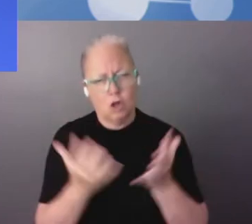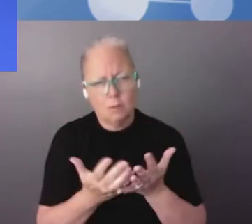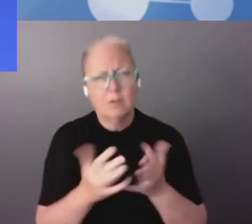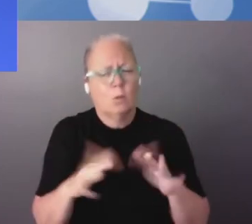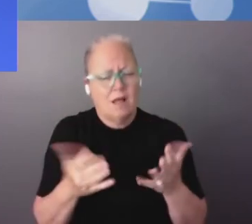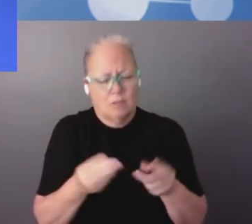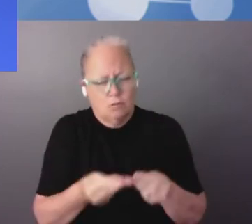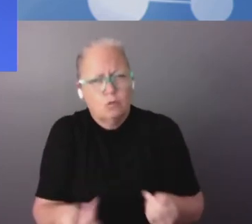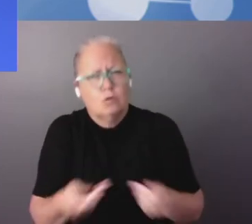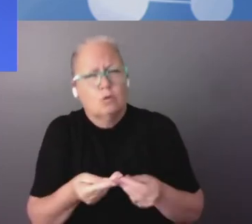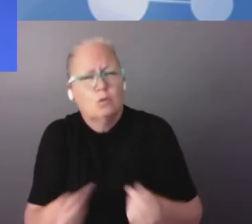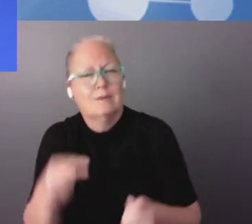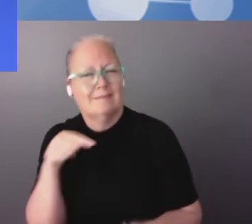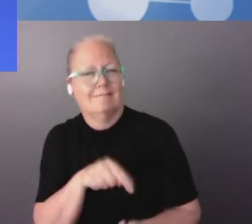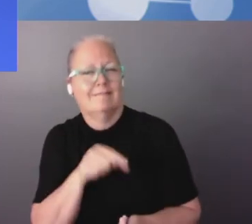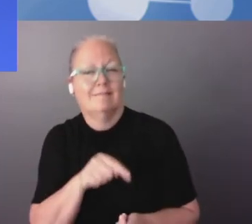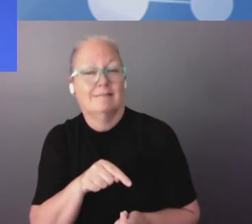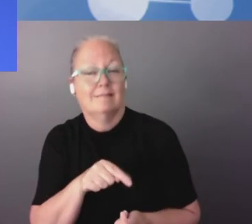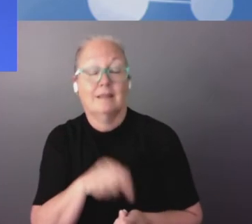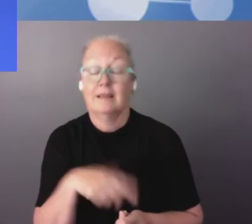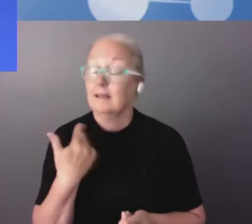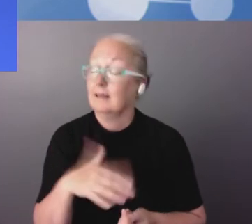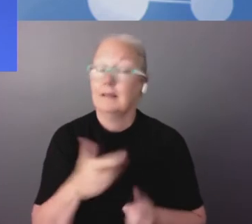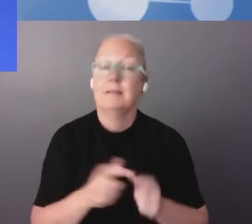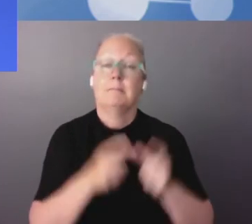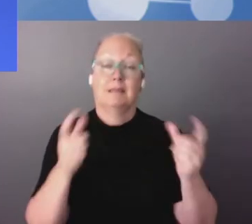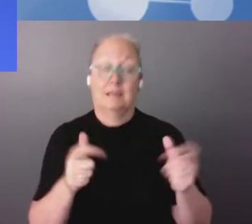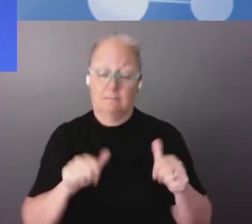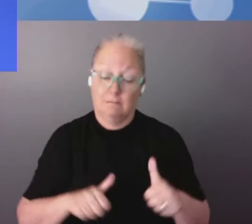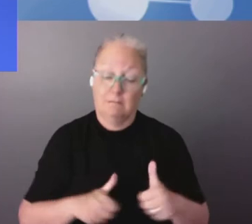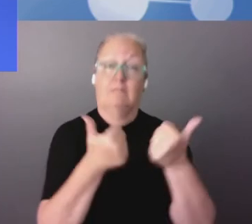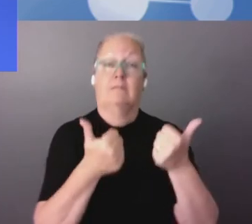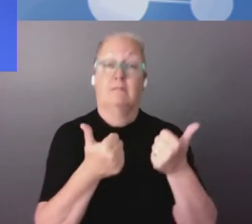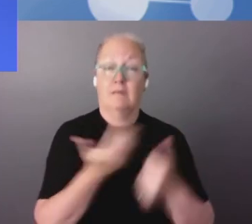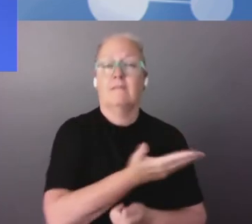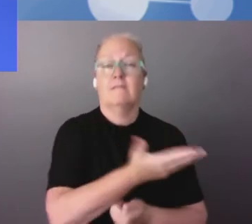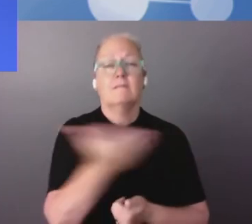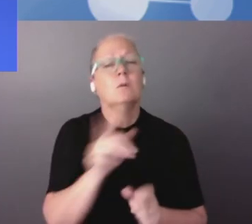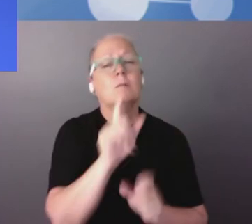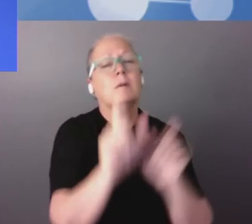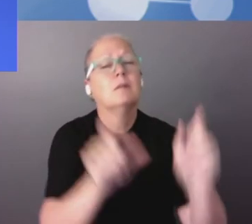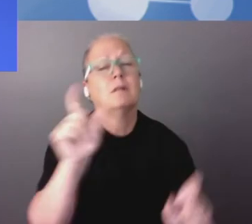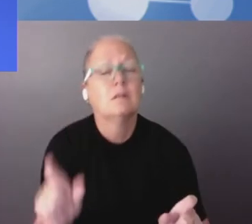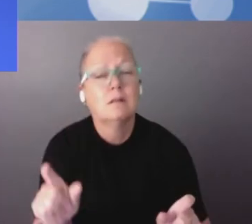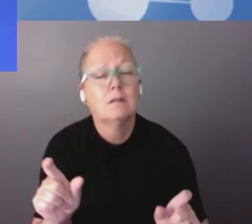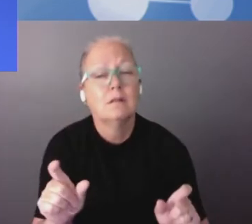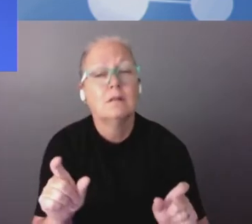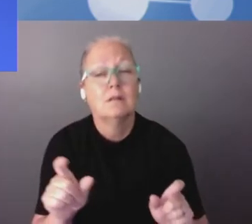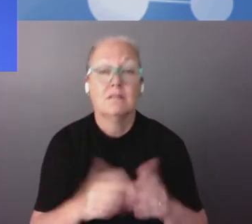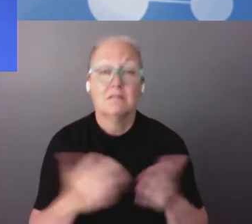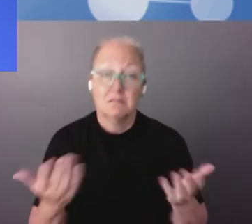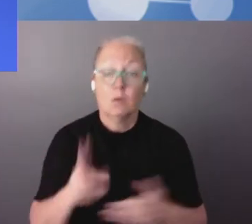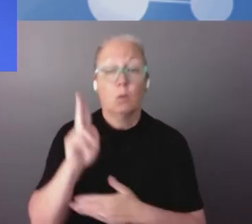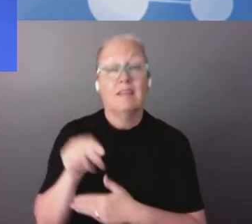que es uno de los mayores desafíos de la humanidad. Uno de los mayores desafíos que se